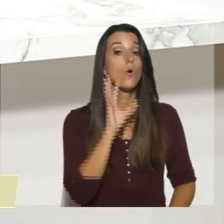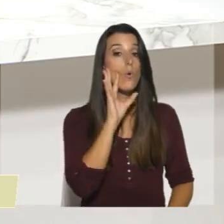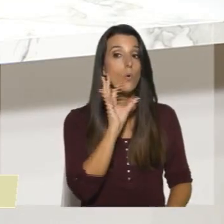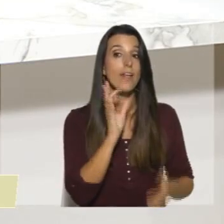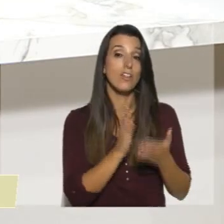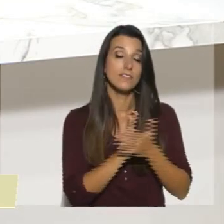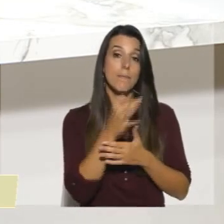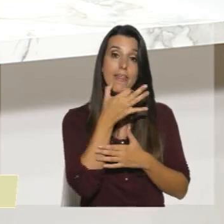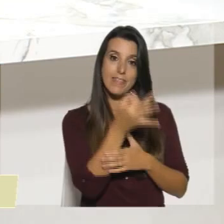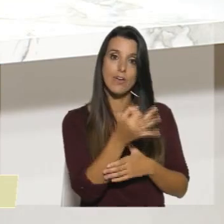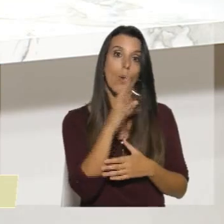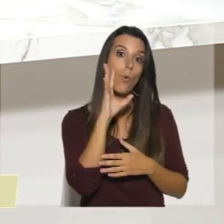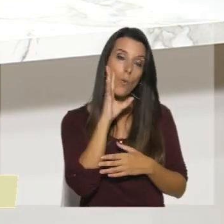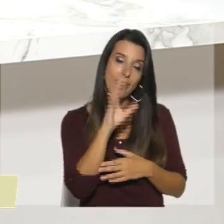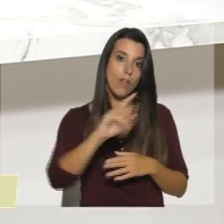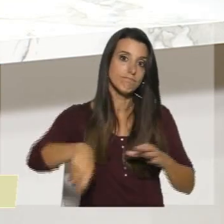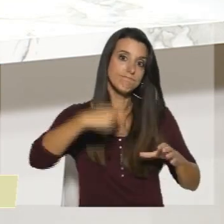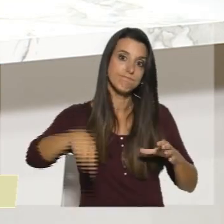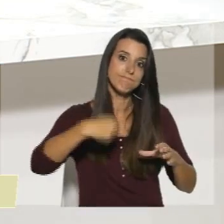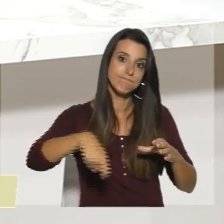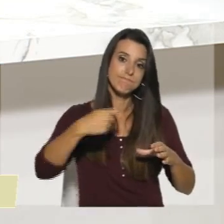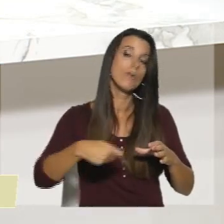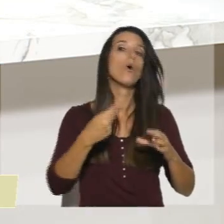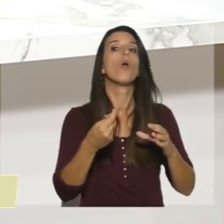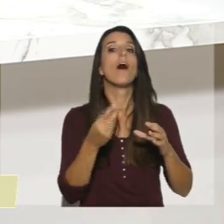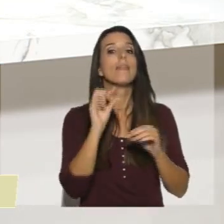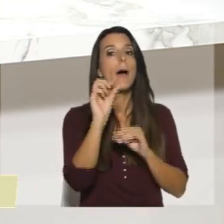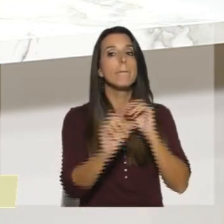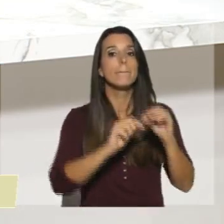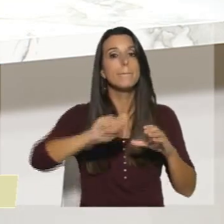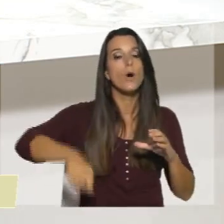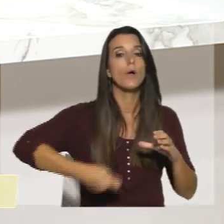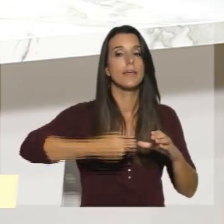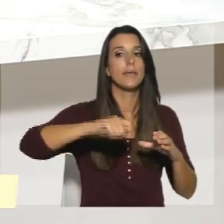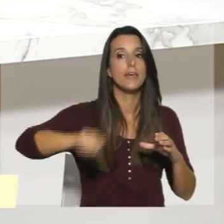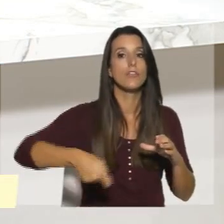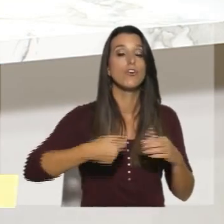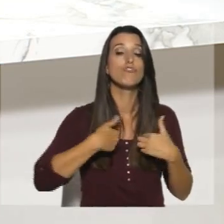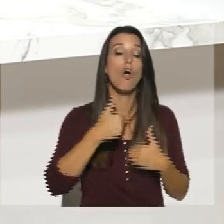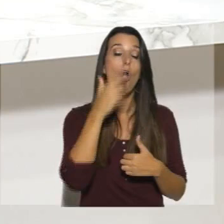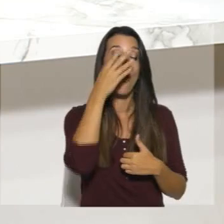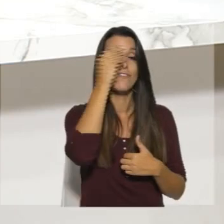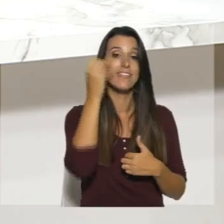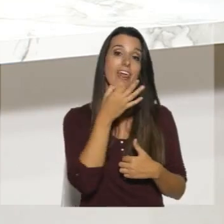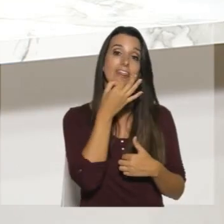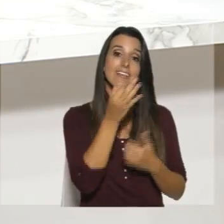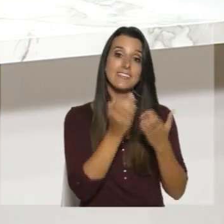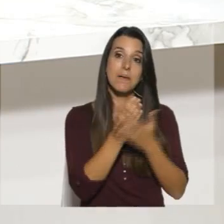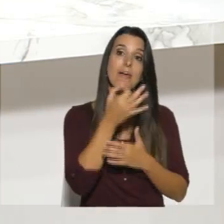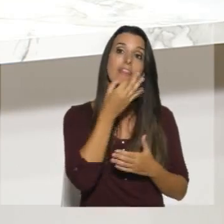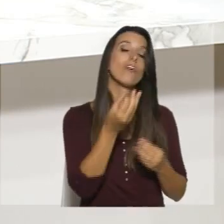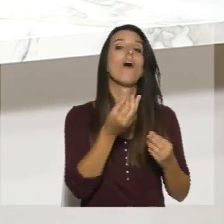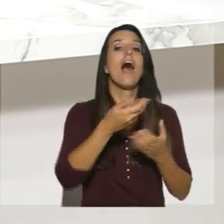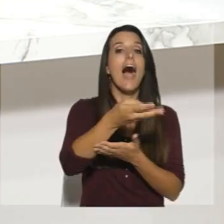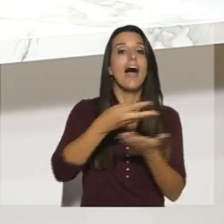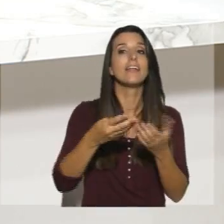siempre te digo, no te me entusiasmes mezclando, porque si no se te empieza a desarrollar el gluten y no queremos. Y una cosa que me olvidé de decirte, que siempre te lo repito, es que la harina